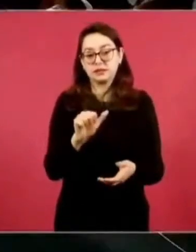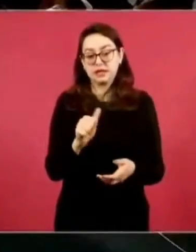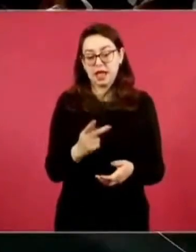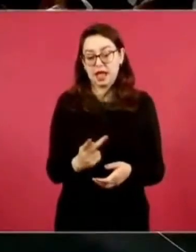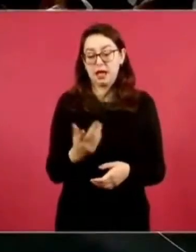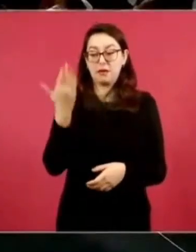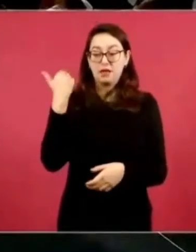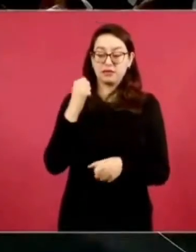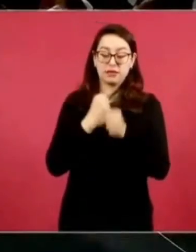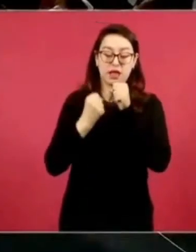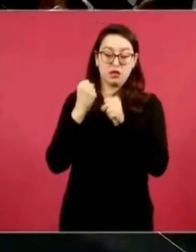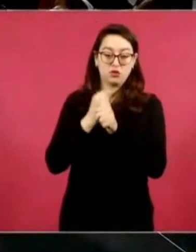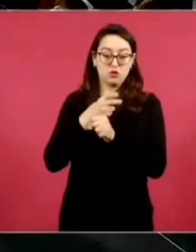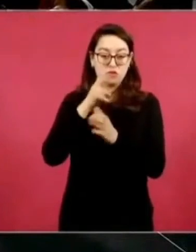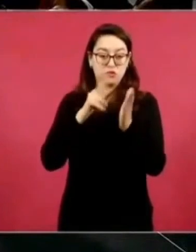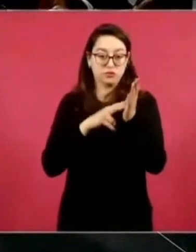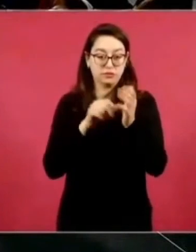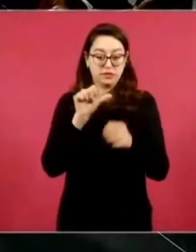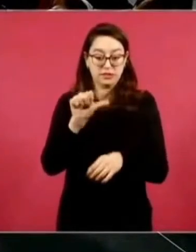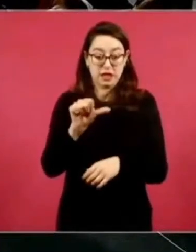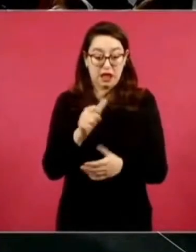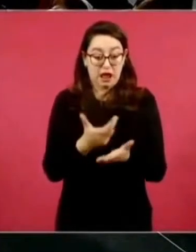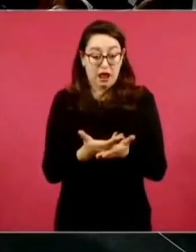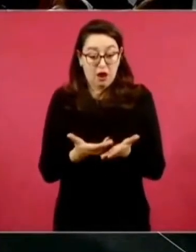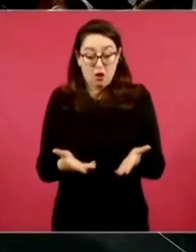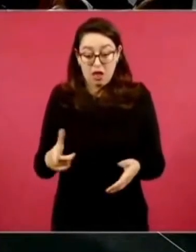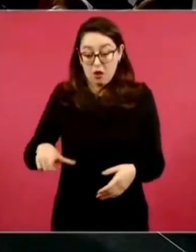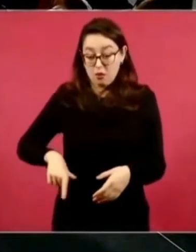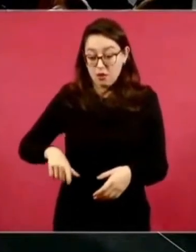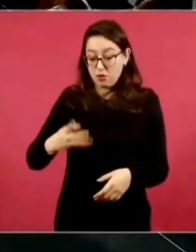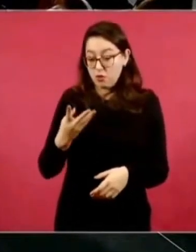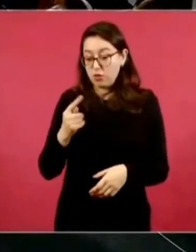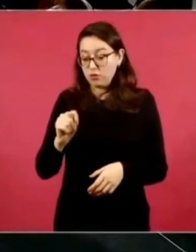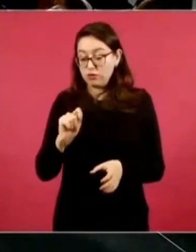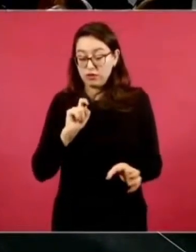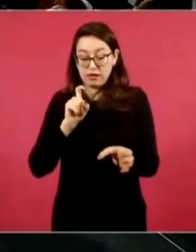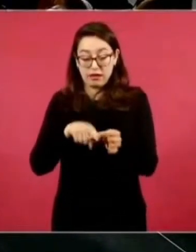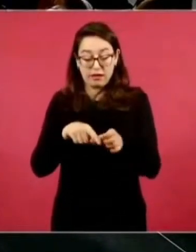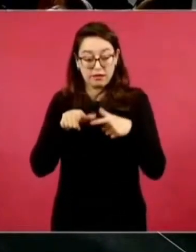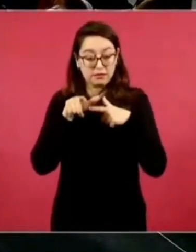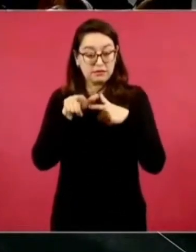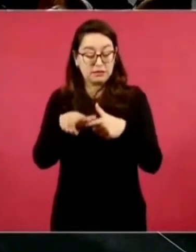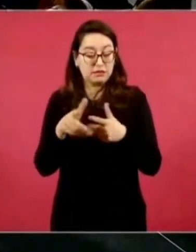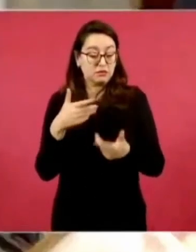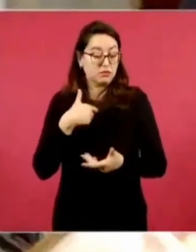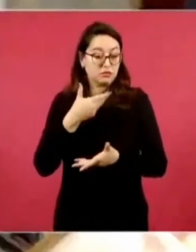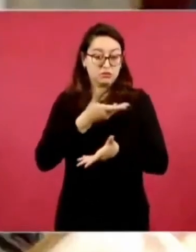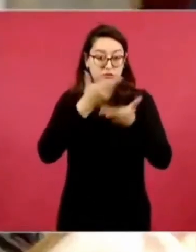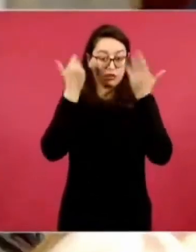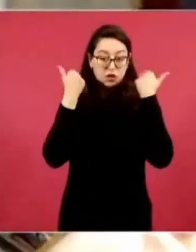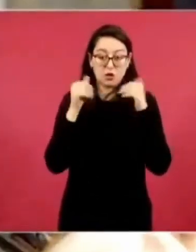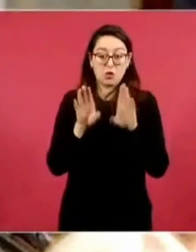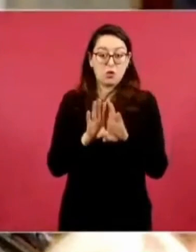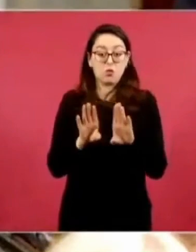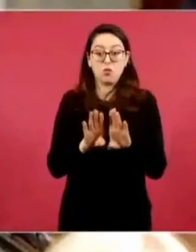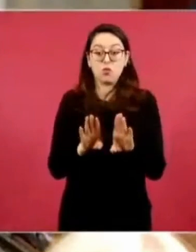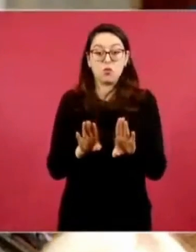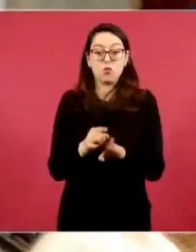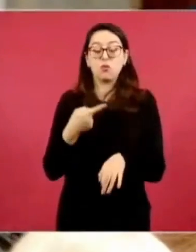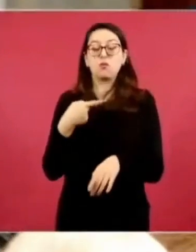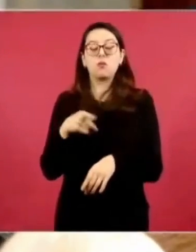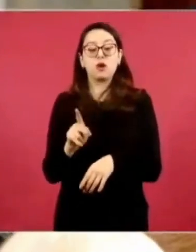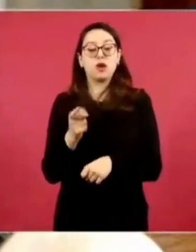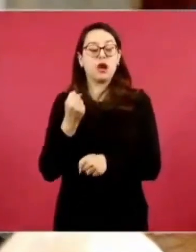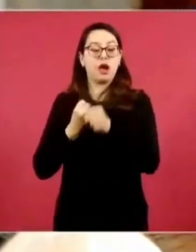2016. ¿Cómo lograron entrar a este gobierno? Lo desconozco. Pero sí, estos que estaban en el 2016